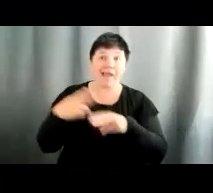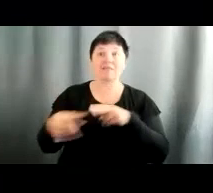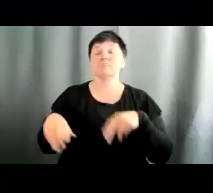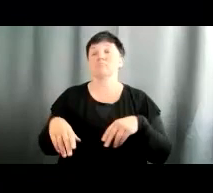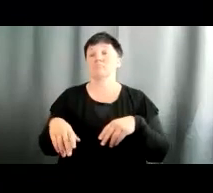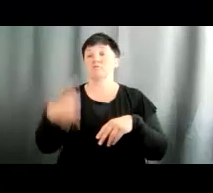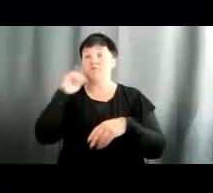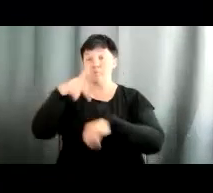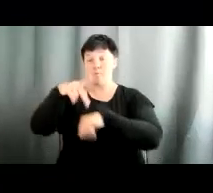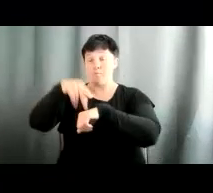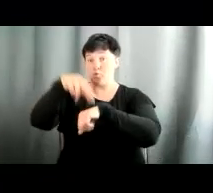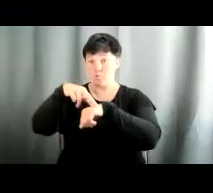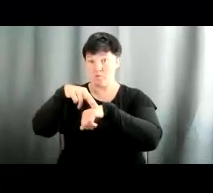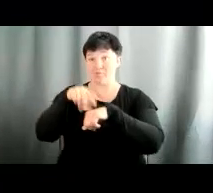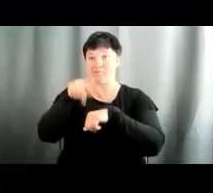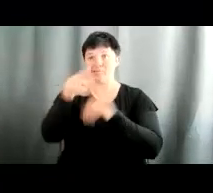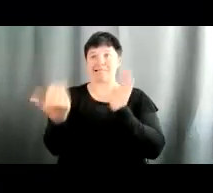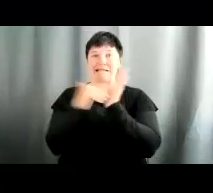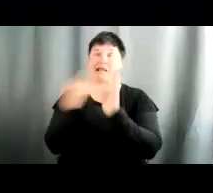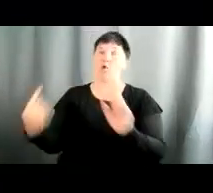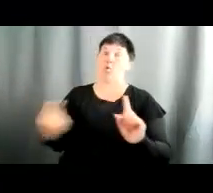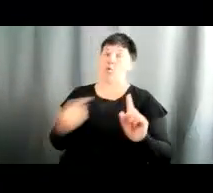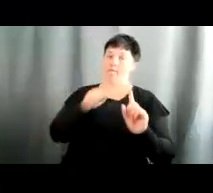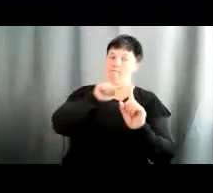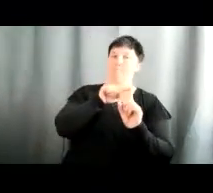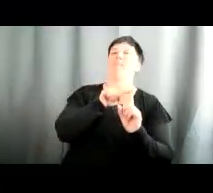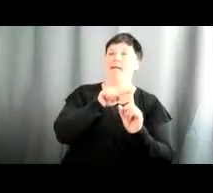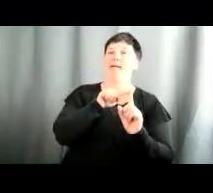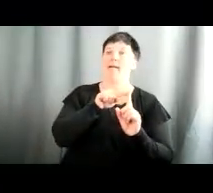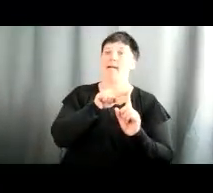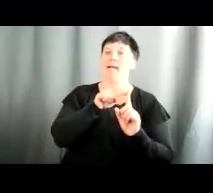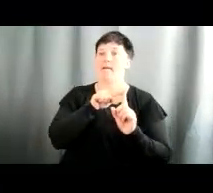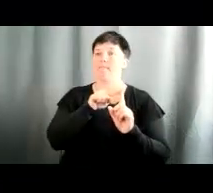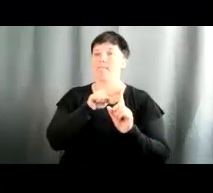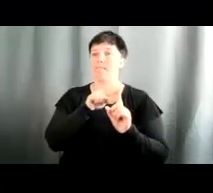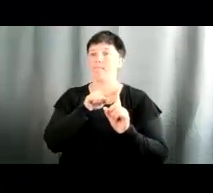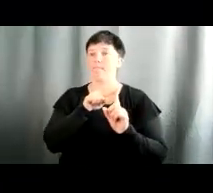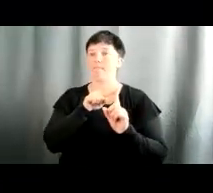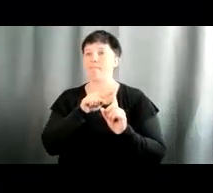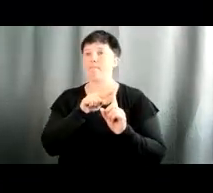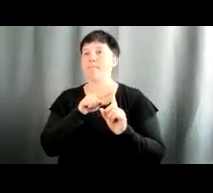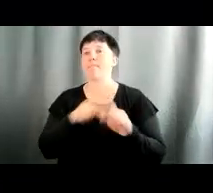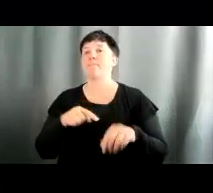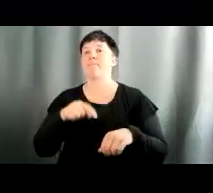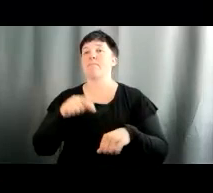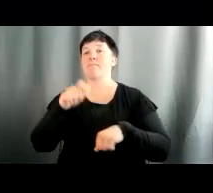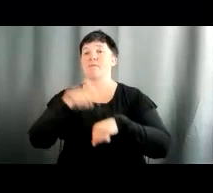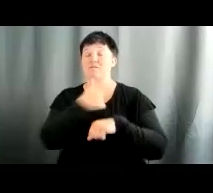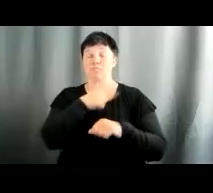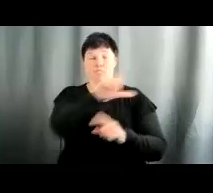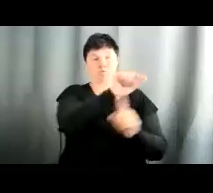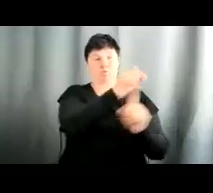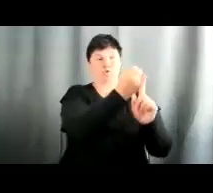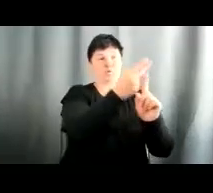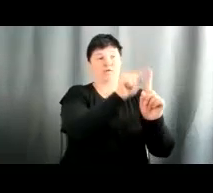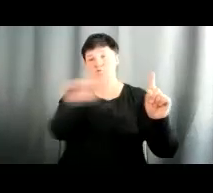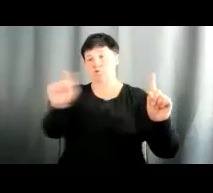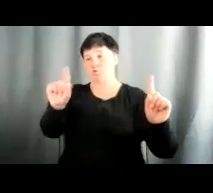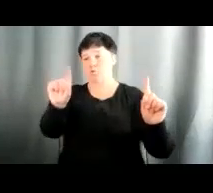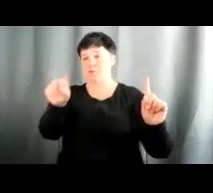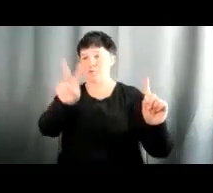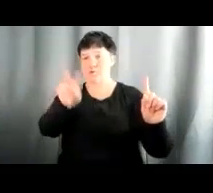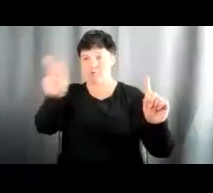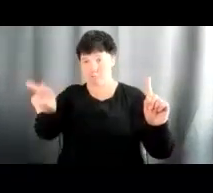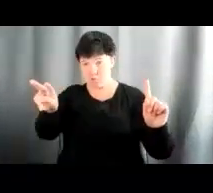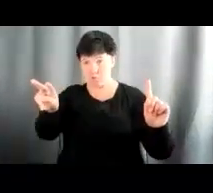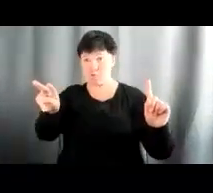Rico, volviendo a lo que dije sobre el tiempo, lo tenemos desde 2012 hasta 2022 y para las Islas Vírgenes